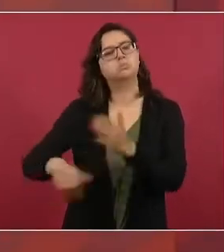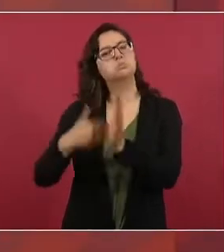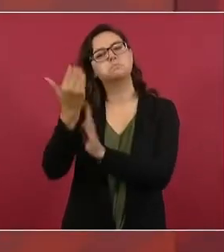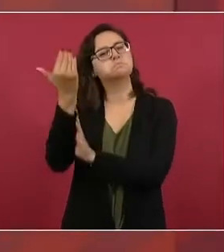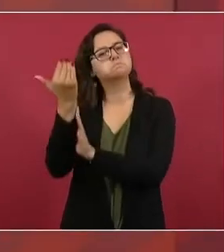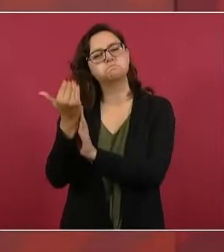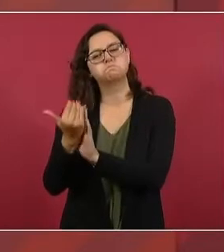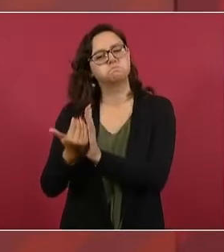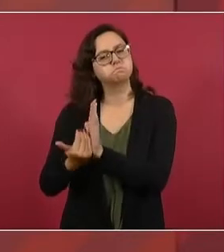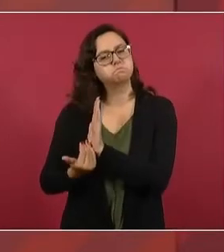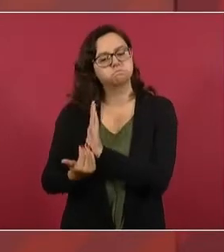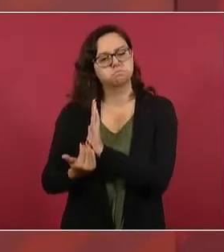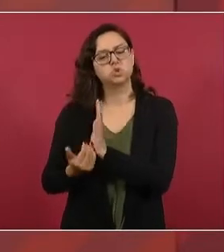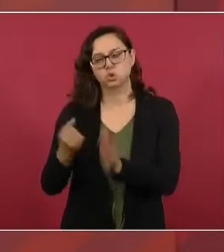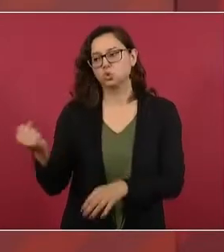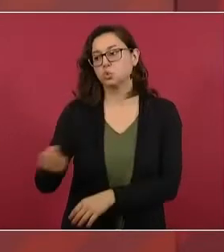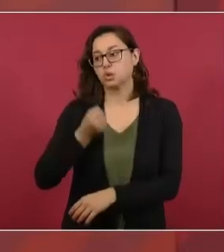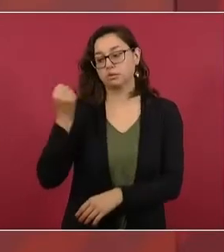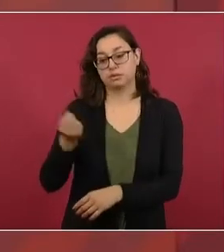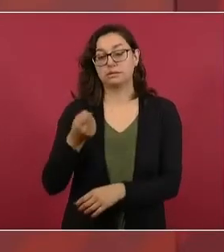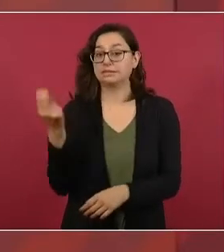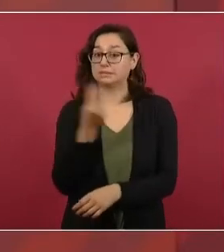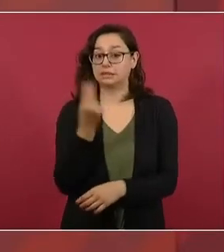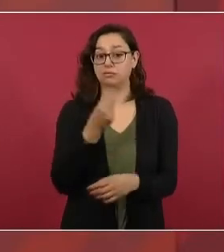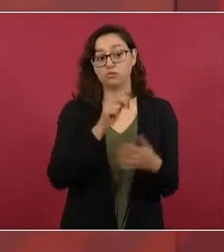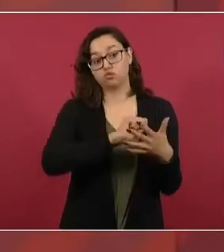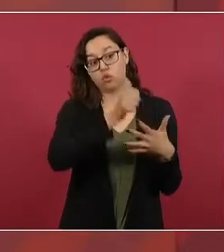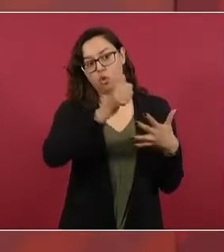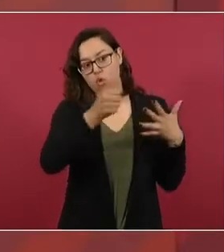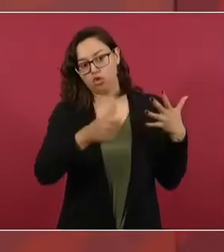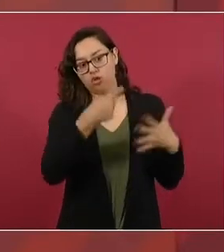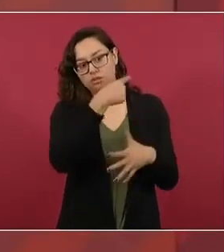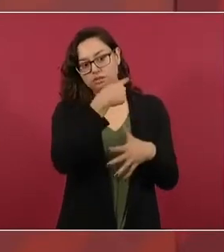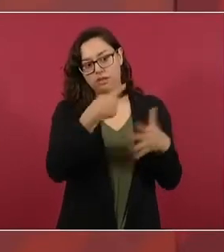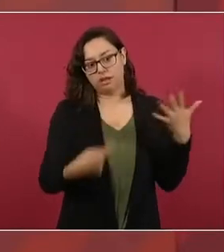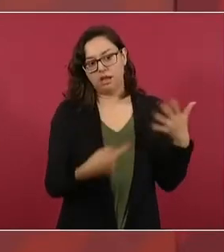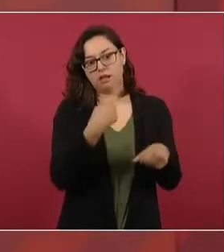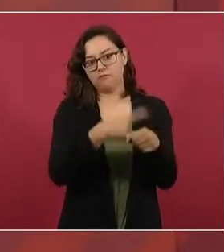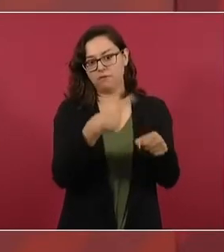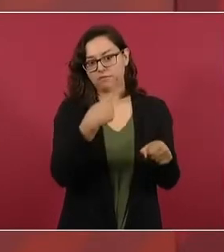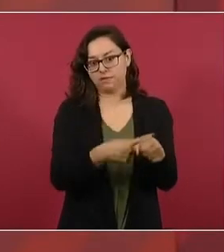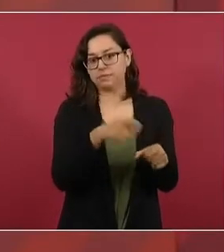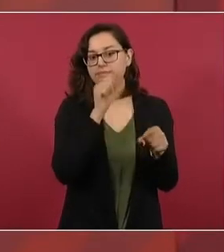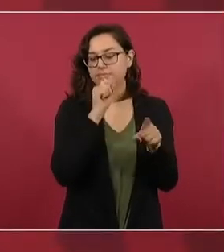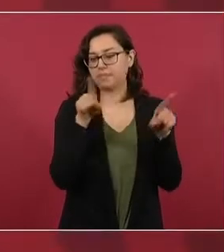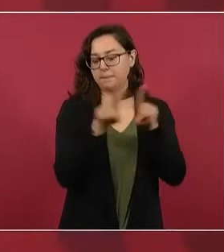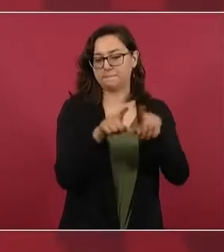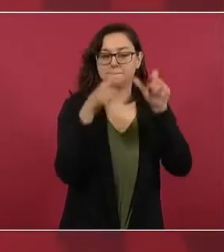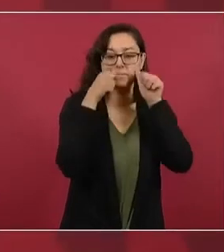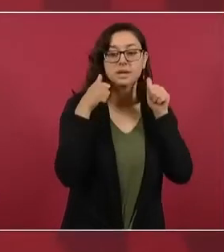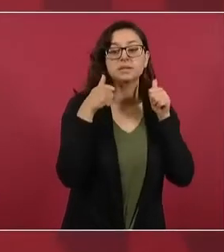a atender a todos. Y mucha medicina preventiva,